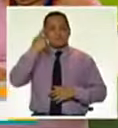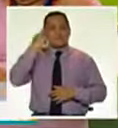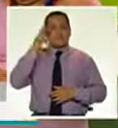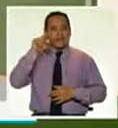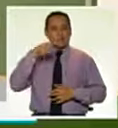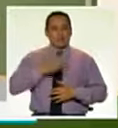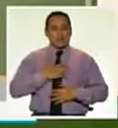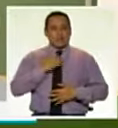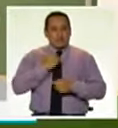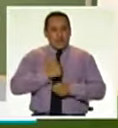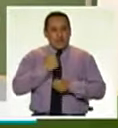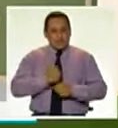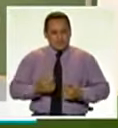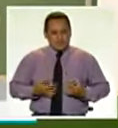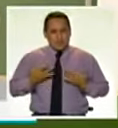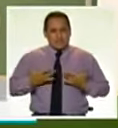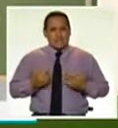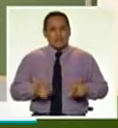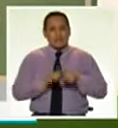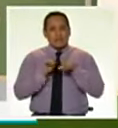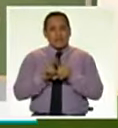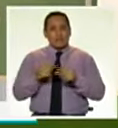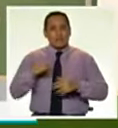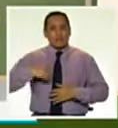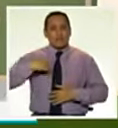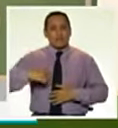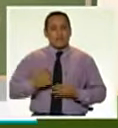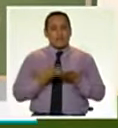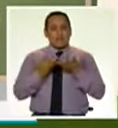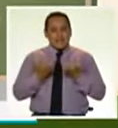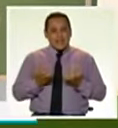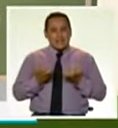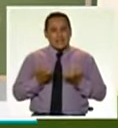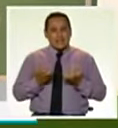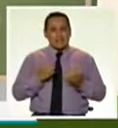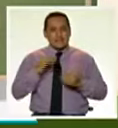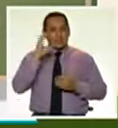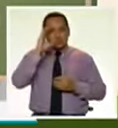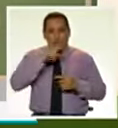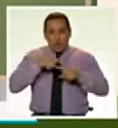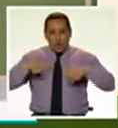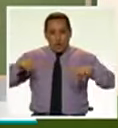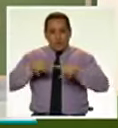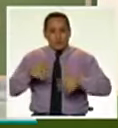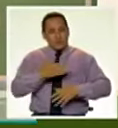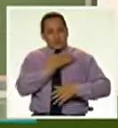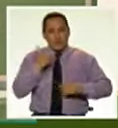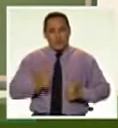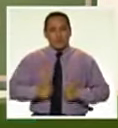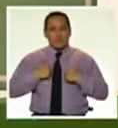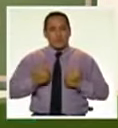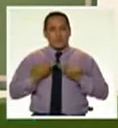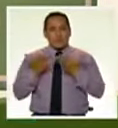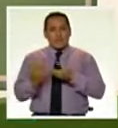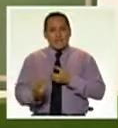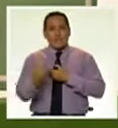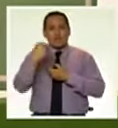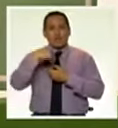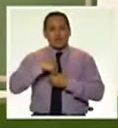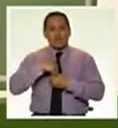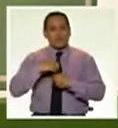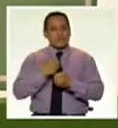trabajo, la municipalidad trata de obtener con ellos la mejor calidad de vida, los incluyen